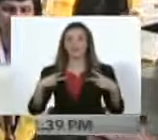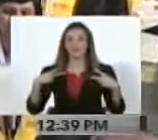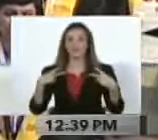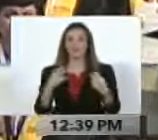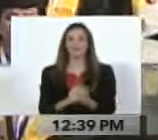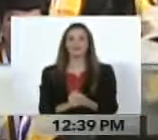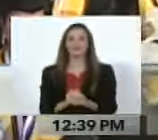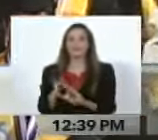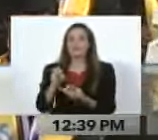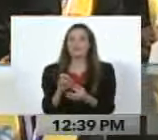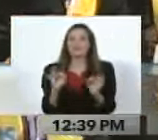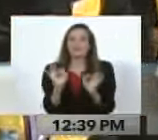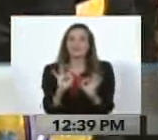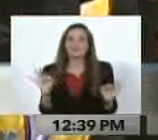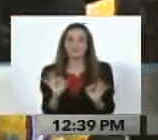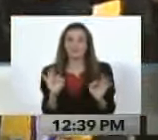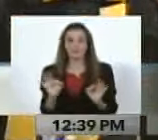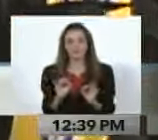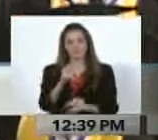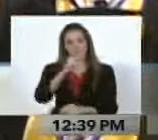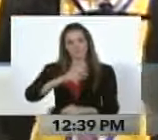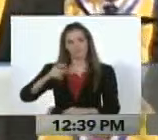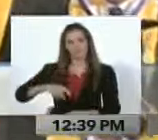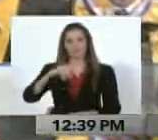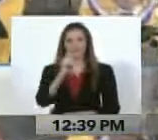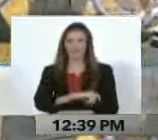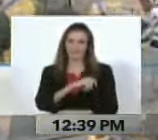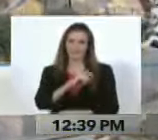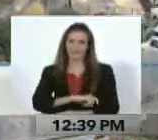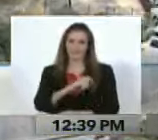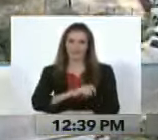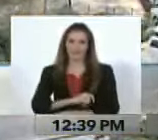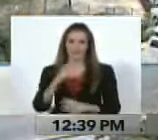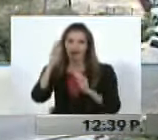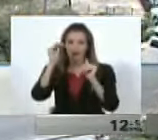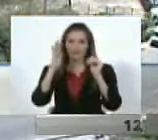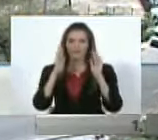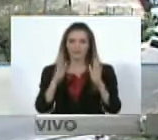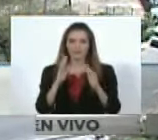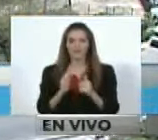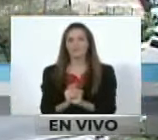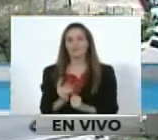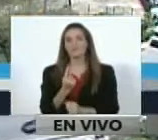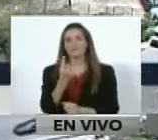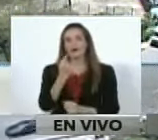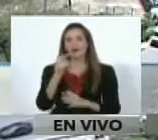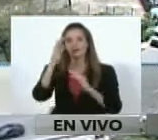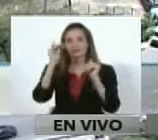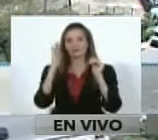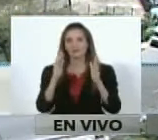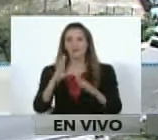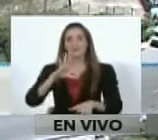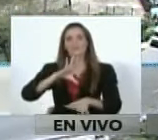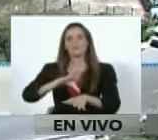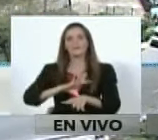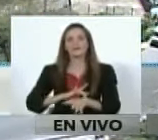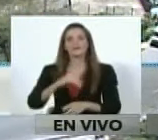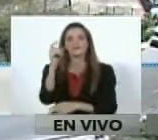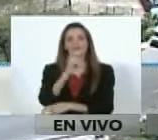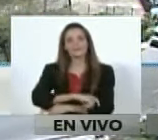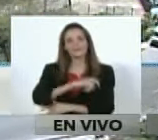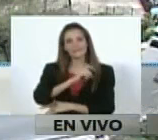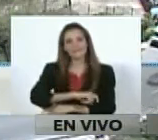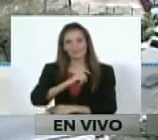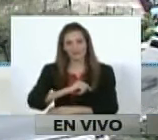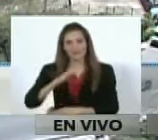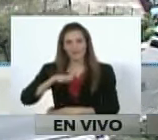cobrar un centavo a las personas que necesitan la atención primaria, la atención médica necesaria